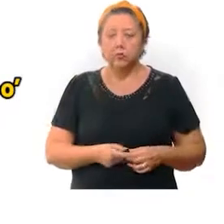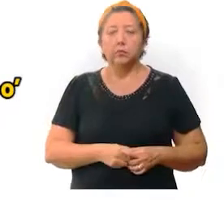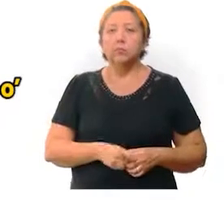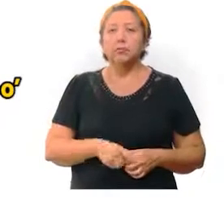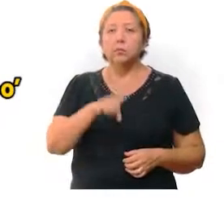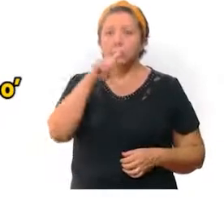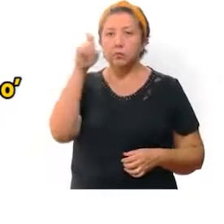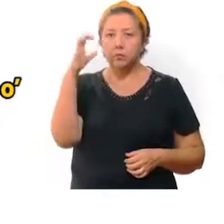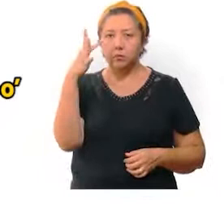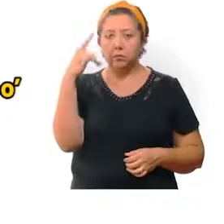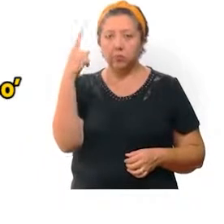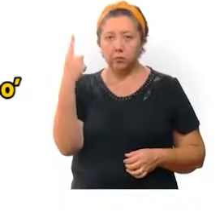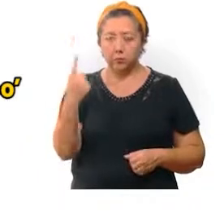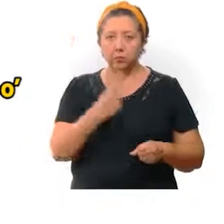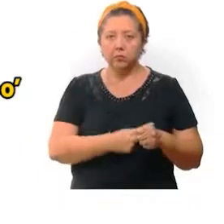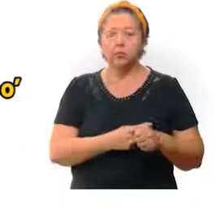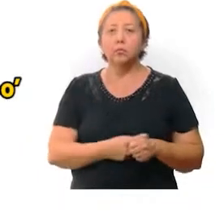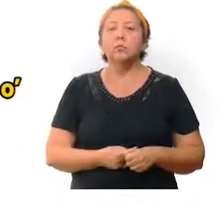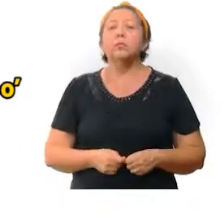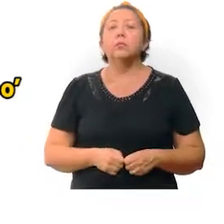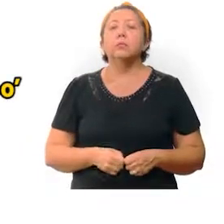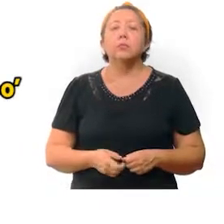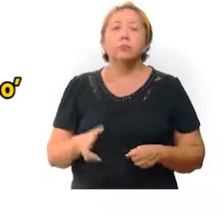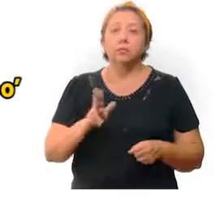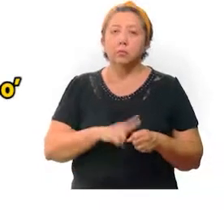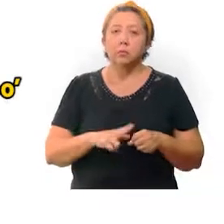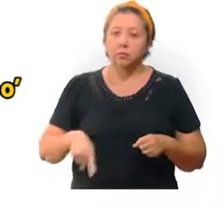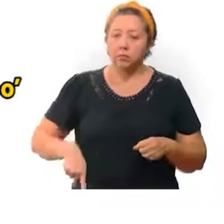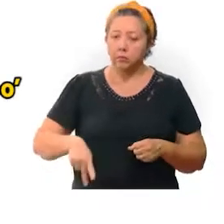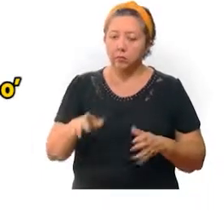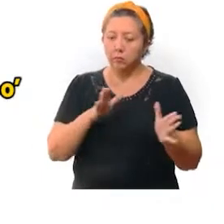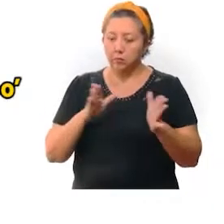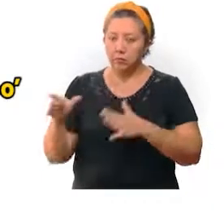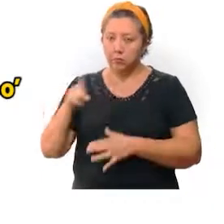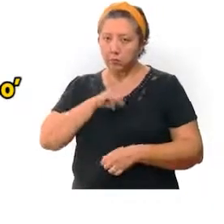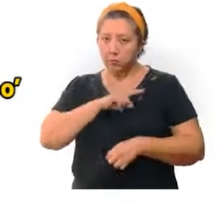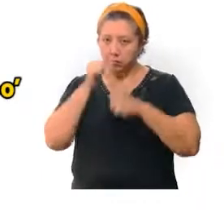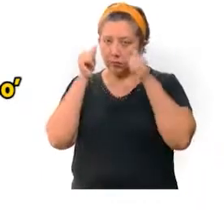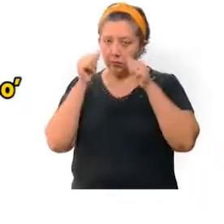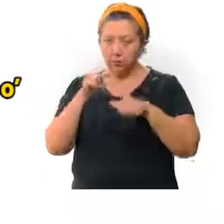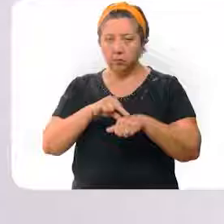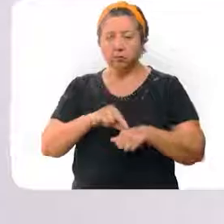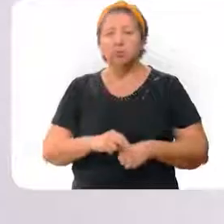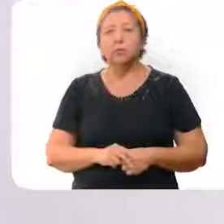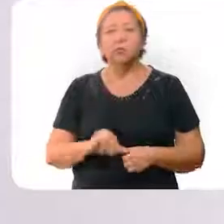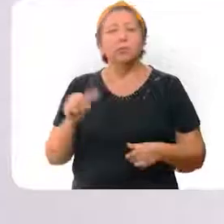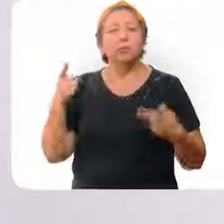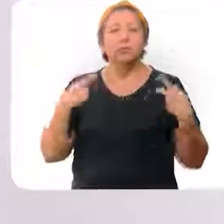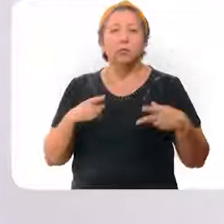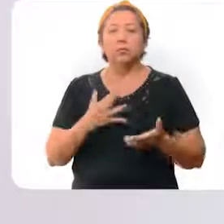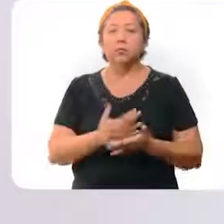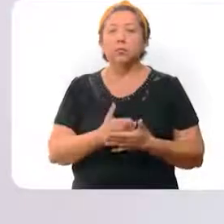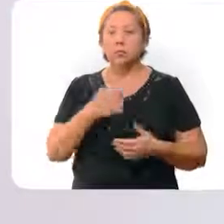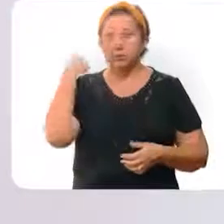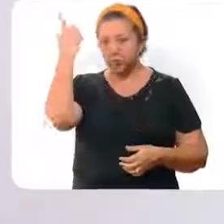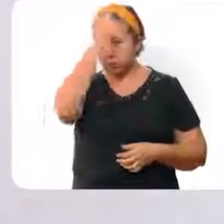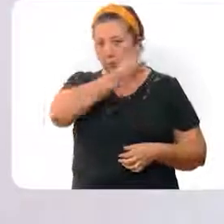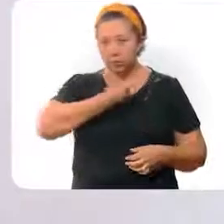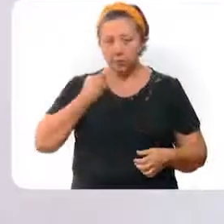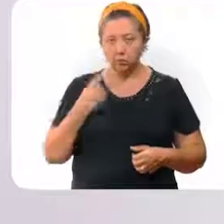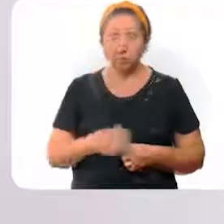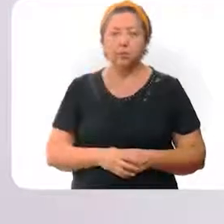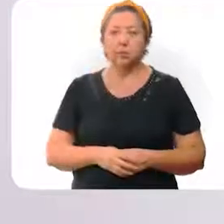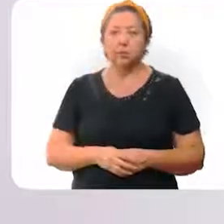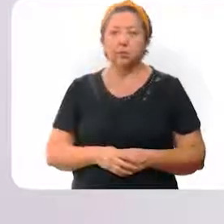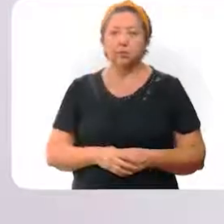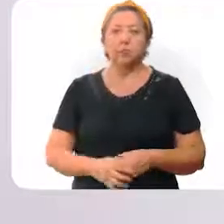mencionó, 151 de los casos positivos están en hospitales públicos y en aislamiento total. Hay otros pacientes a la espera de